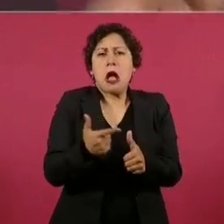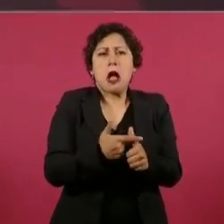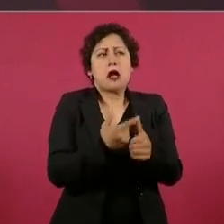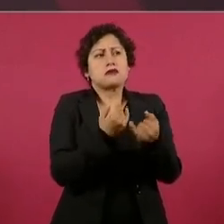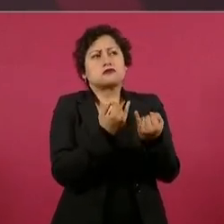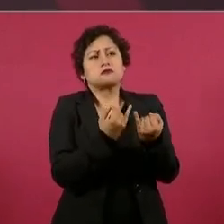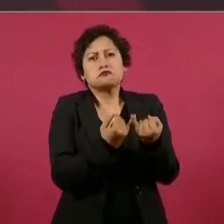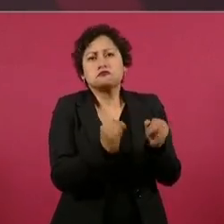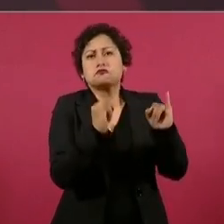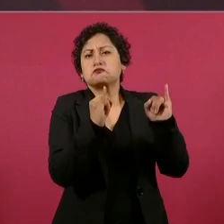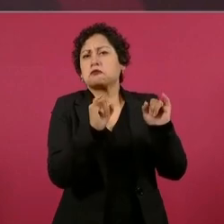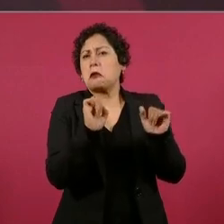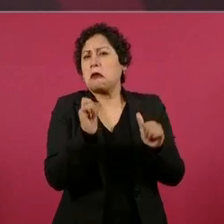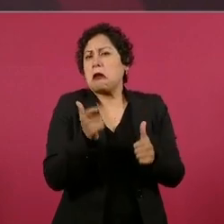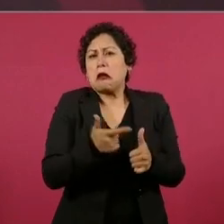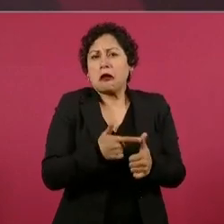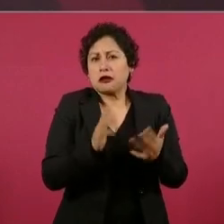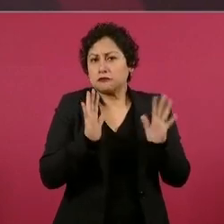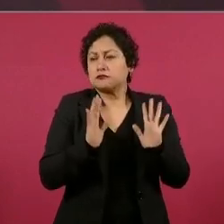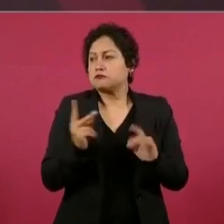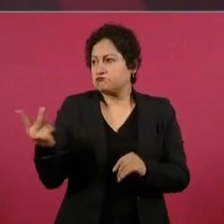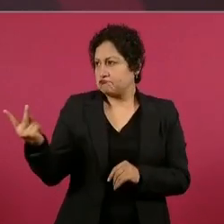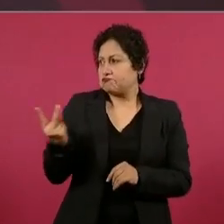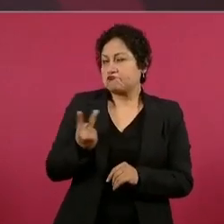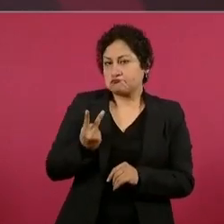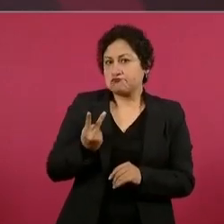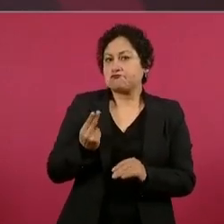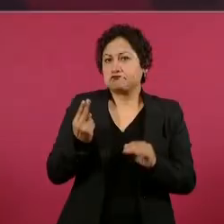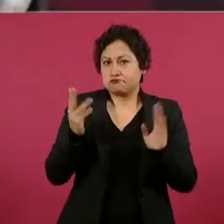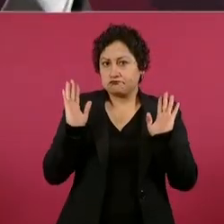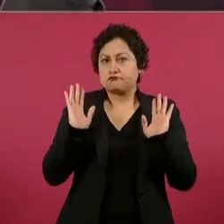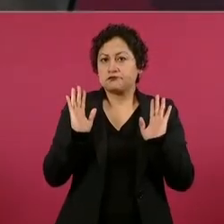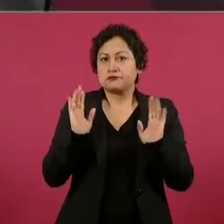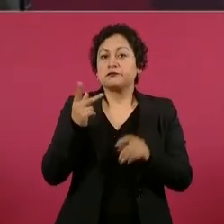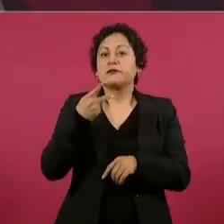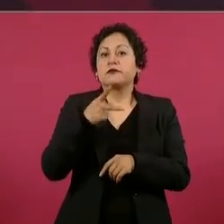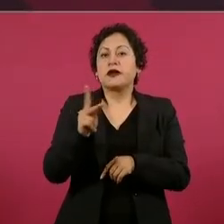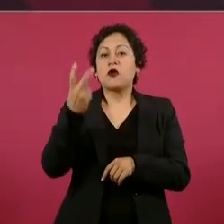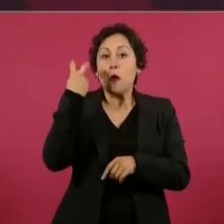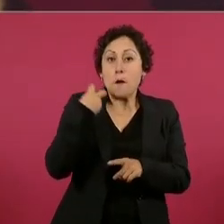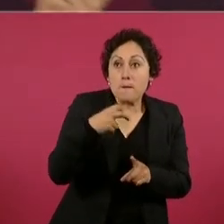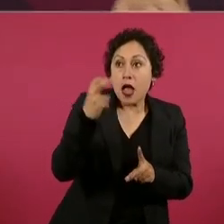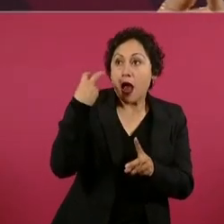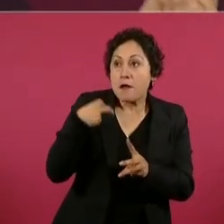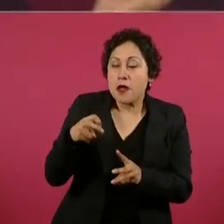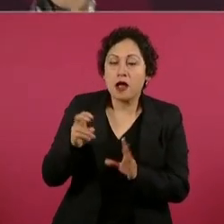vamos a estar, pero no giras.